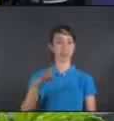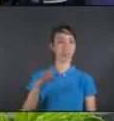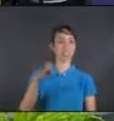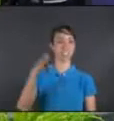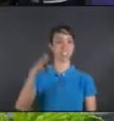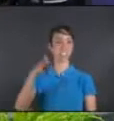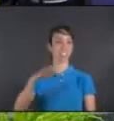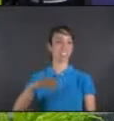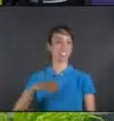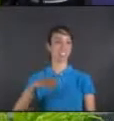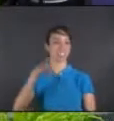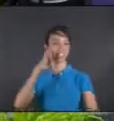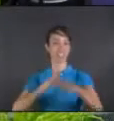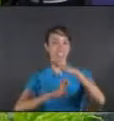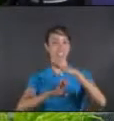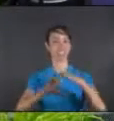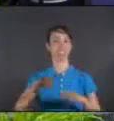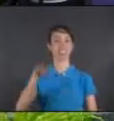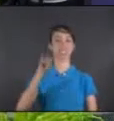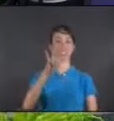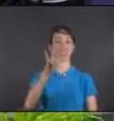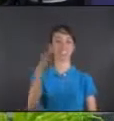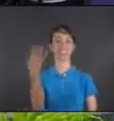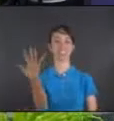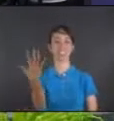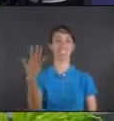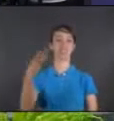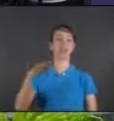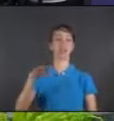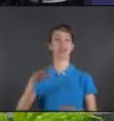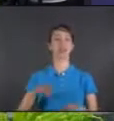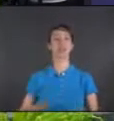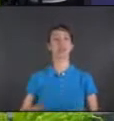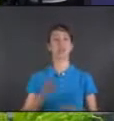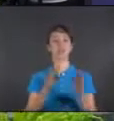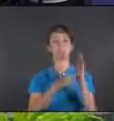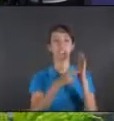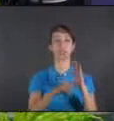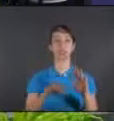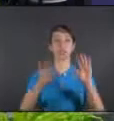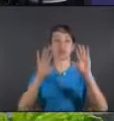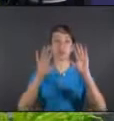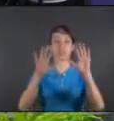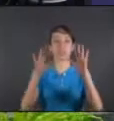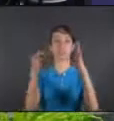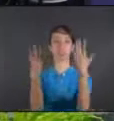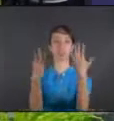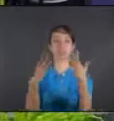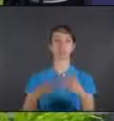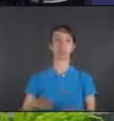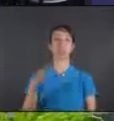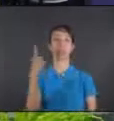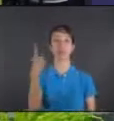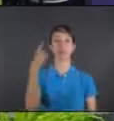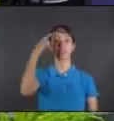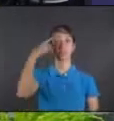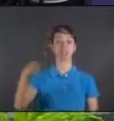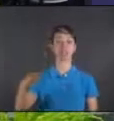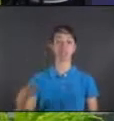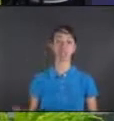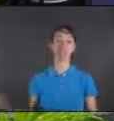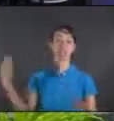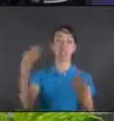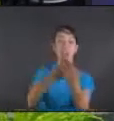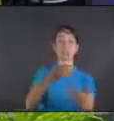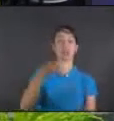Lo leía, lo entendía, pero no lo hablaba. Y entonces los expertos dicen que lo que le pasó es un